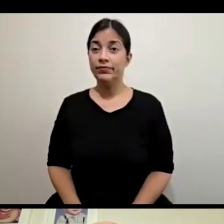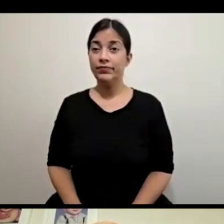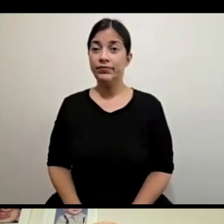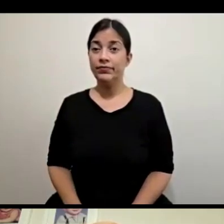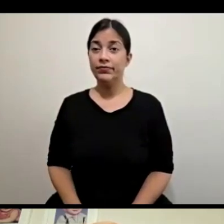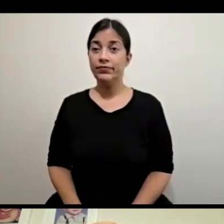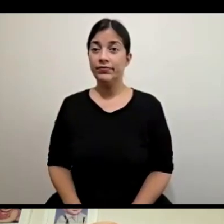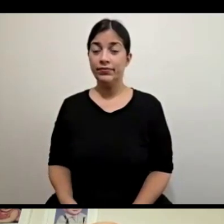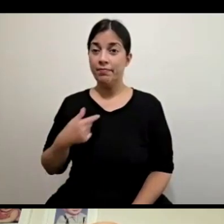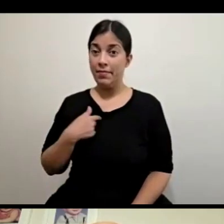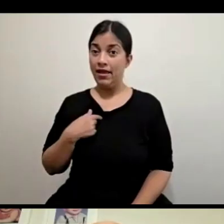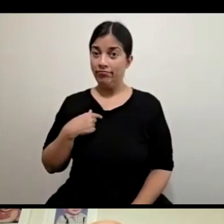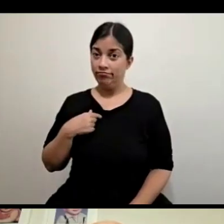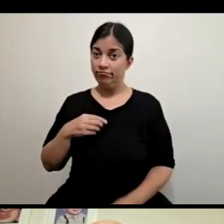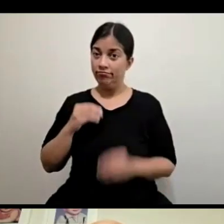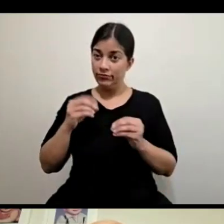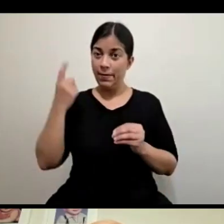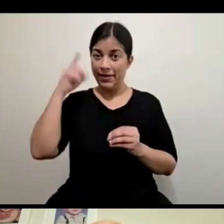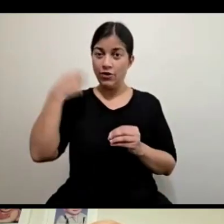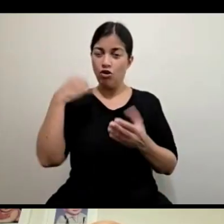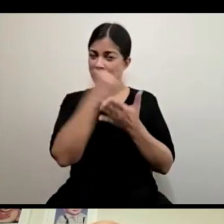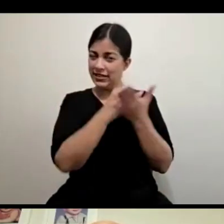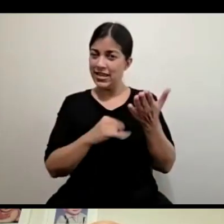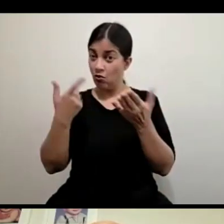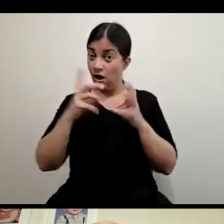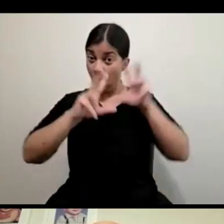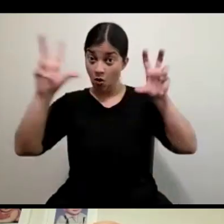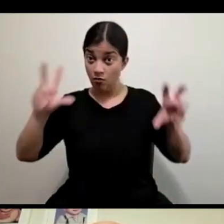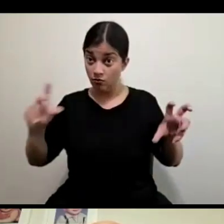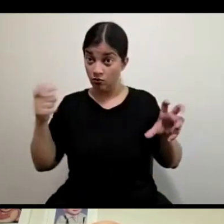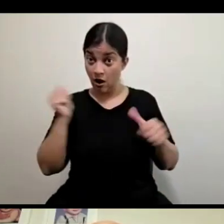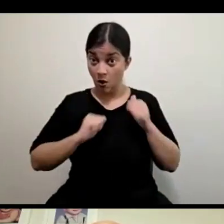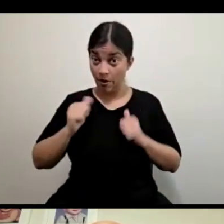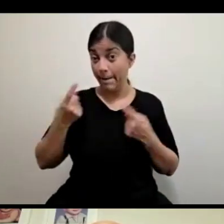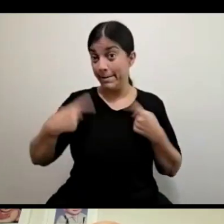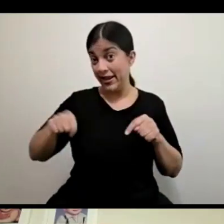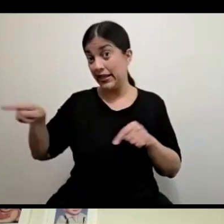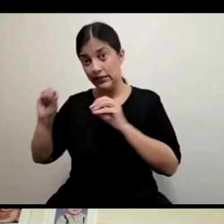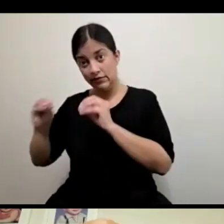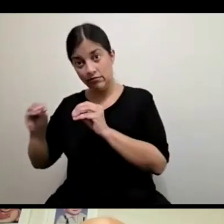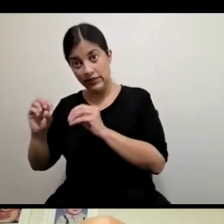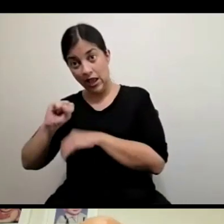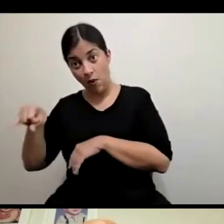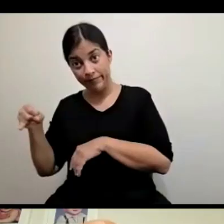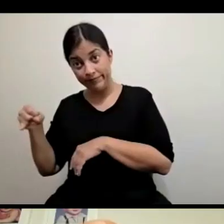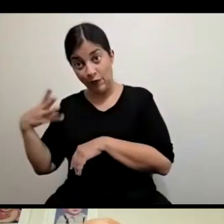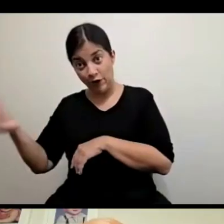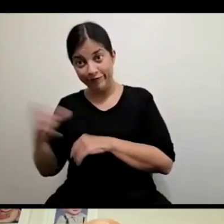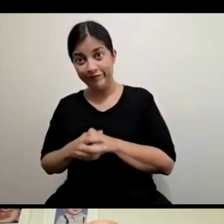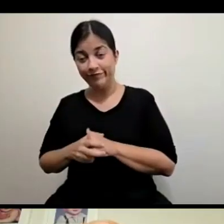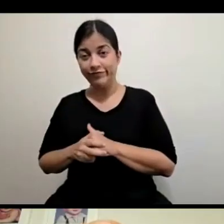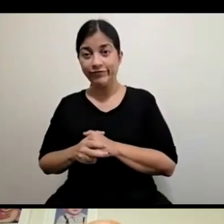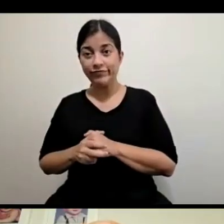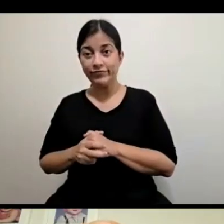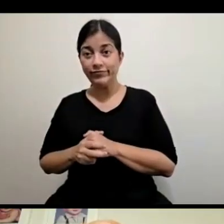a realizar unas escenografías cuando él empezó a enseñaba para Ballet de San Juan, afuera,